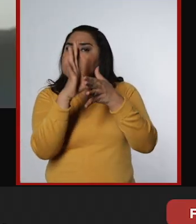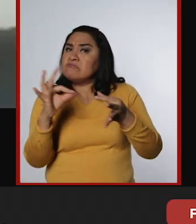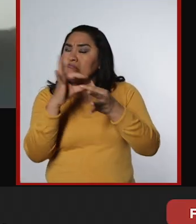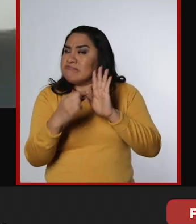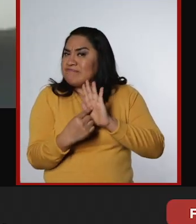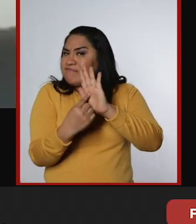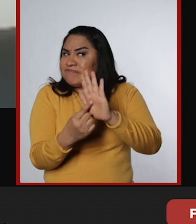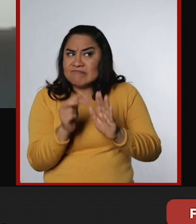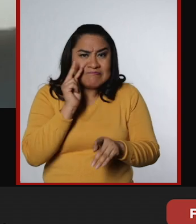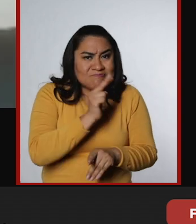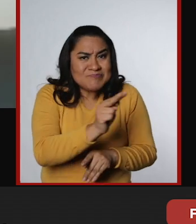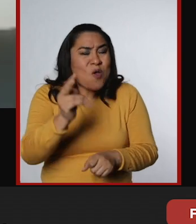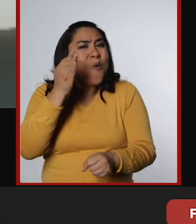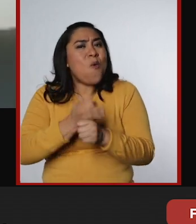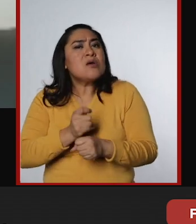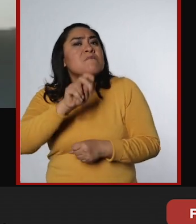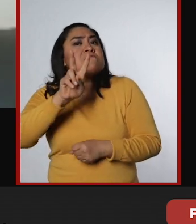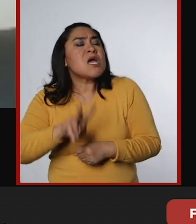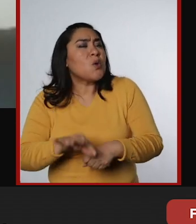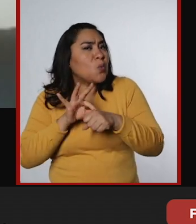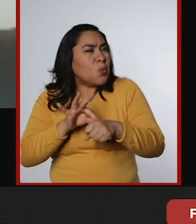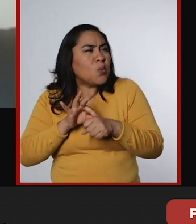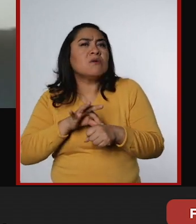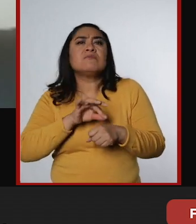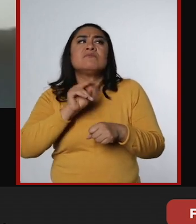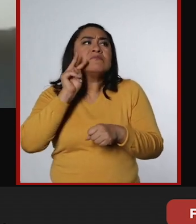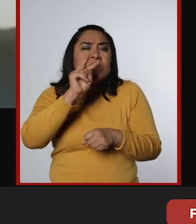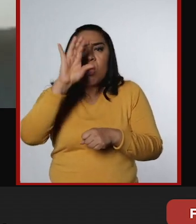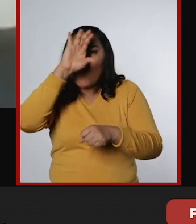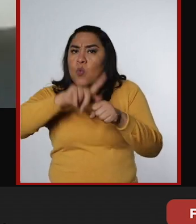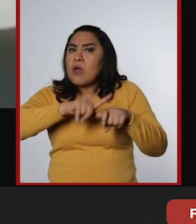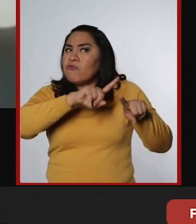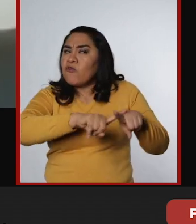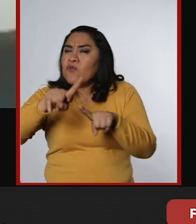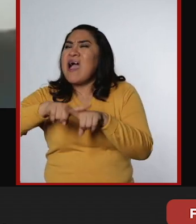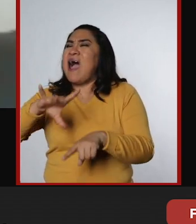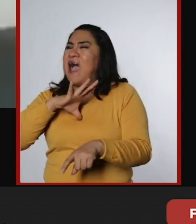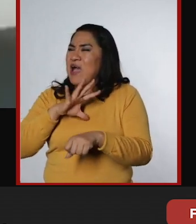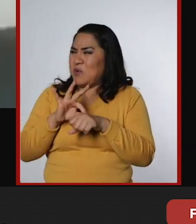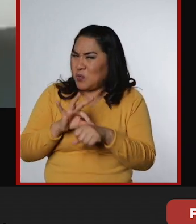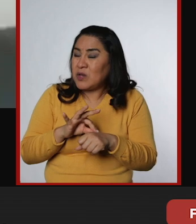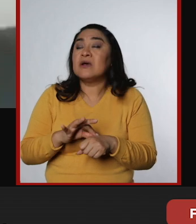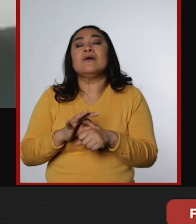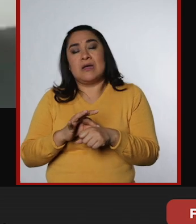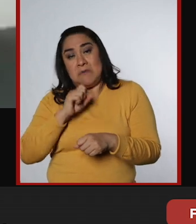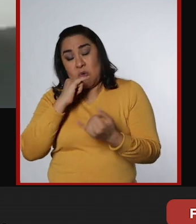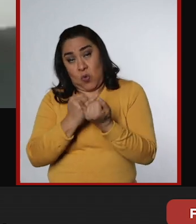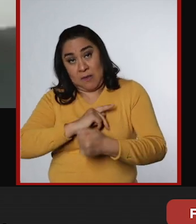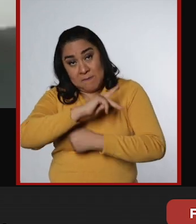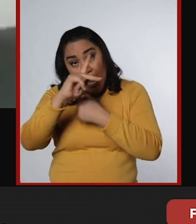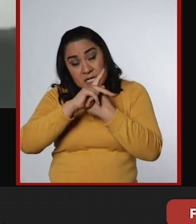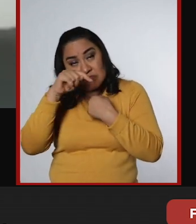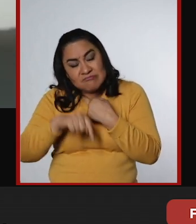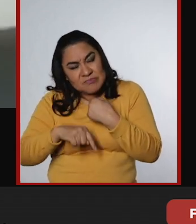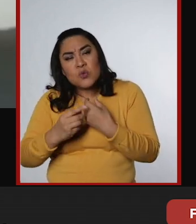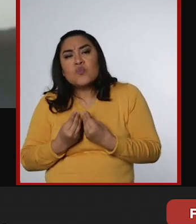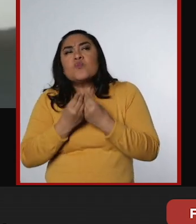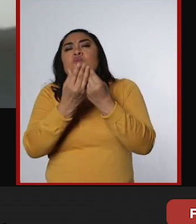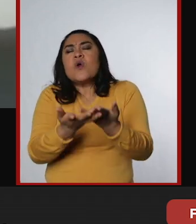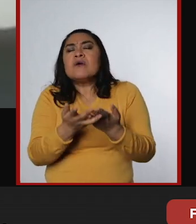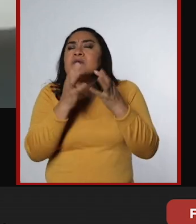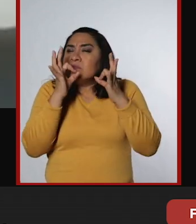la realidad social que hay, la realidad cultural, y sobre todo ponerle al centro al país las